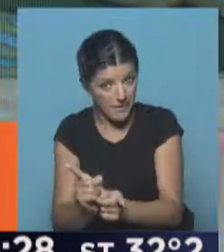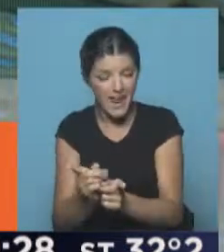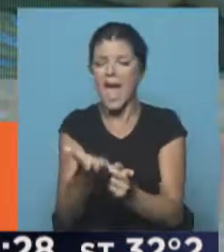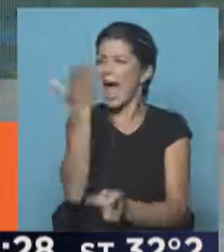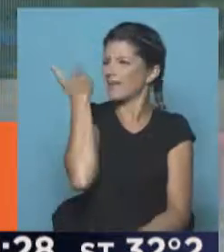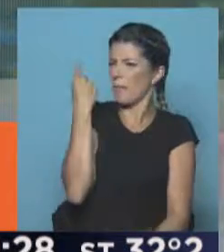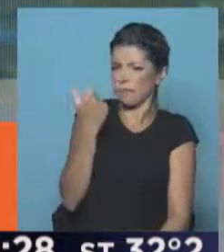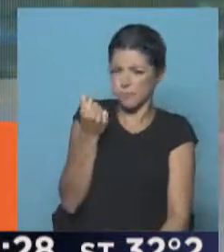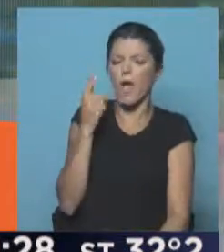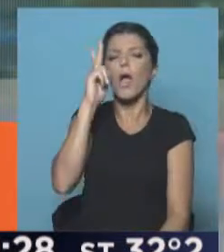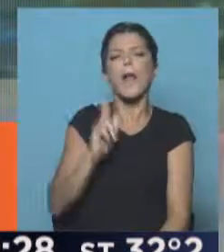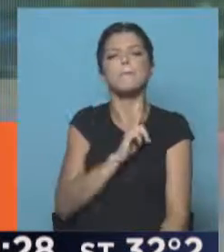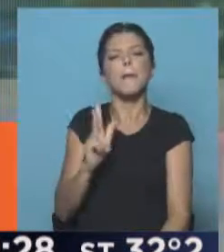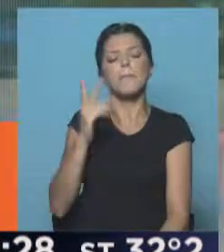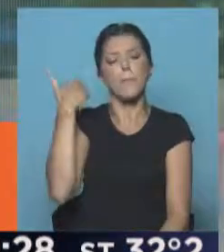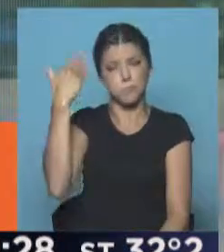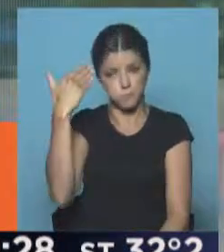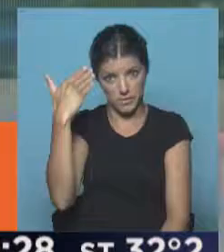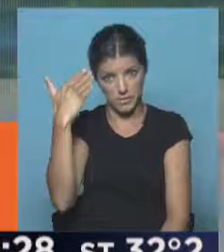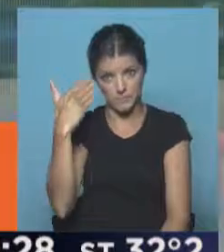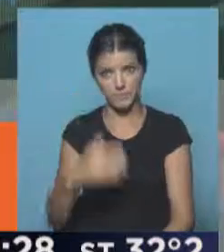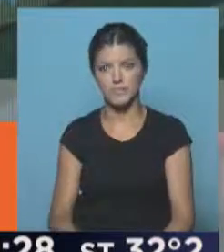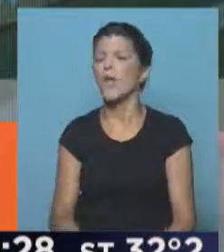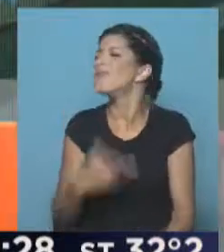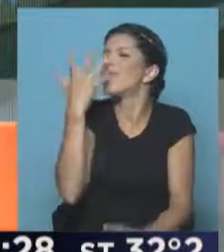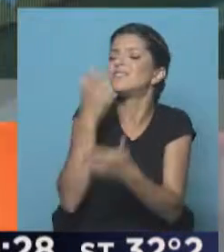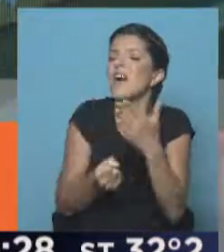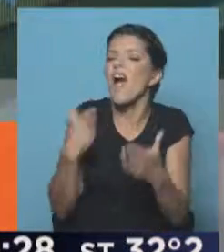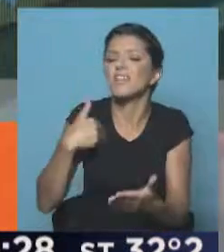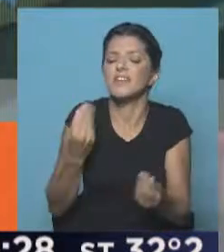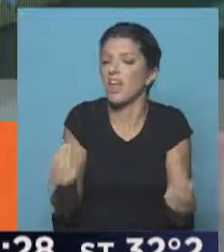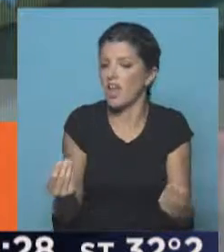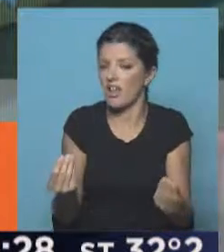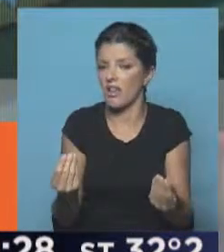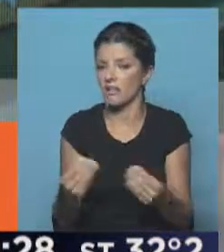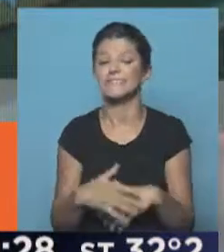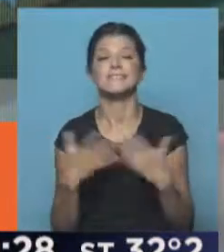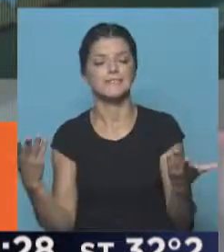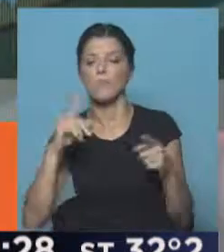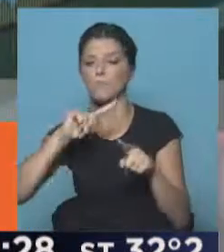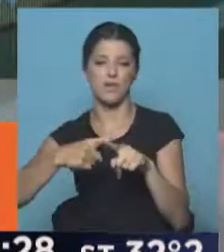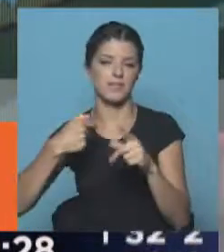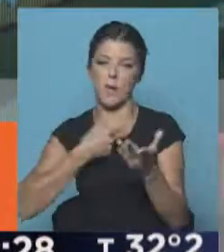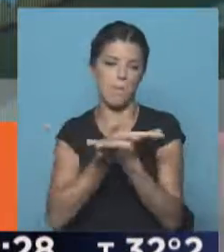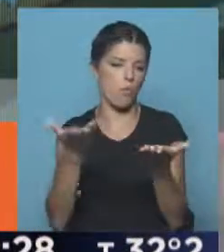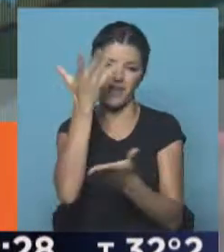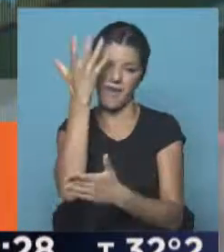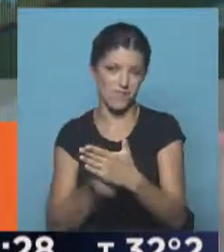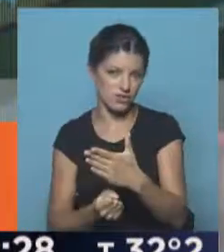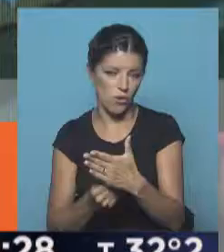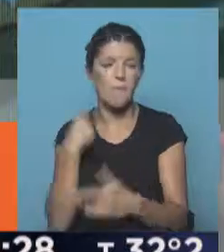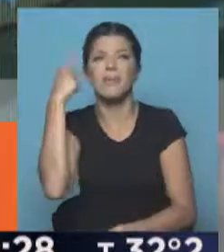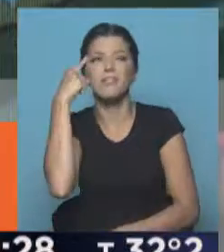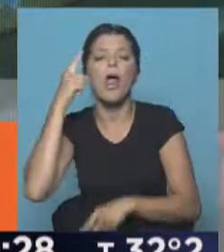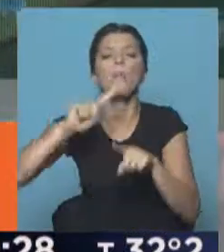15 viene un encuentro en el vaticano aunque nos equivocamos yo creo que nos equivocamos en las políticas públicas en construir políticas